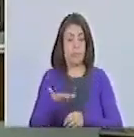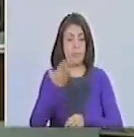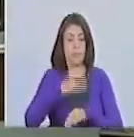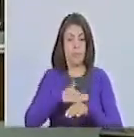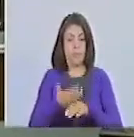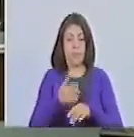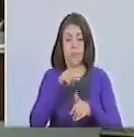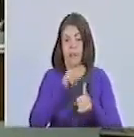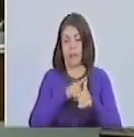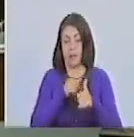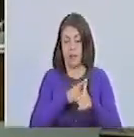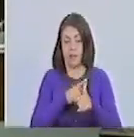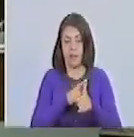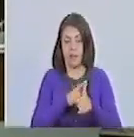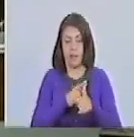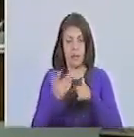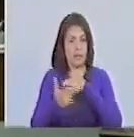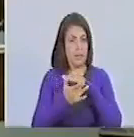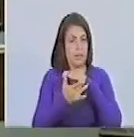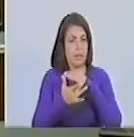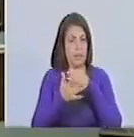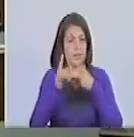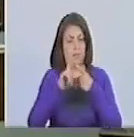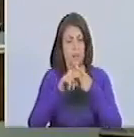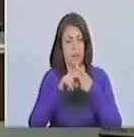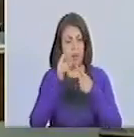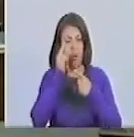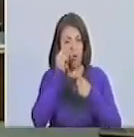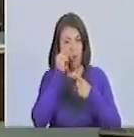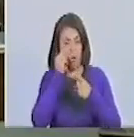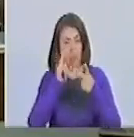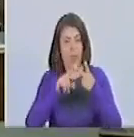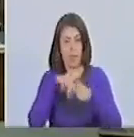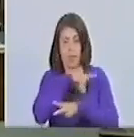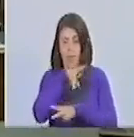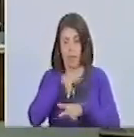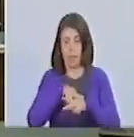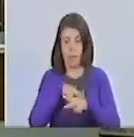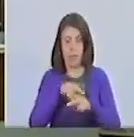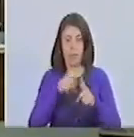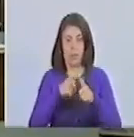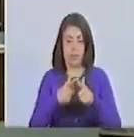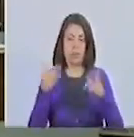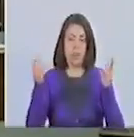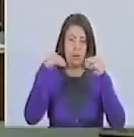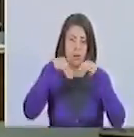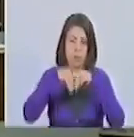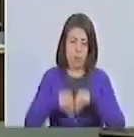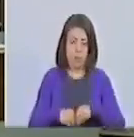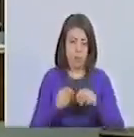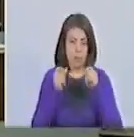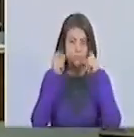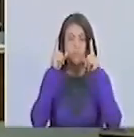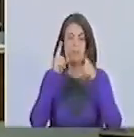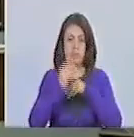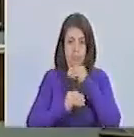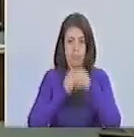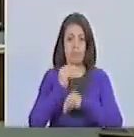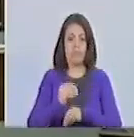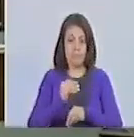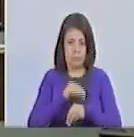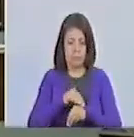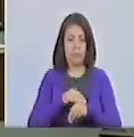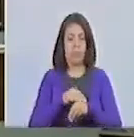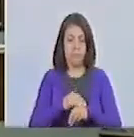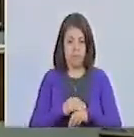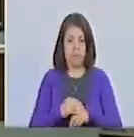pabellón, que era la tecnología, el hombre y la naturaleza. Es así como se concibe este impresionante y hermoso